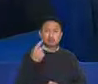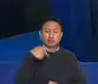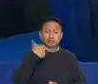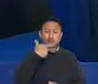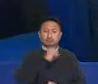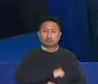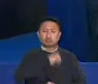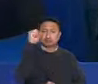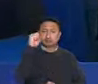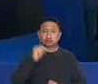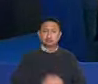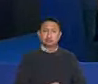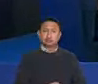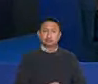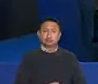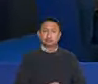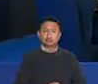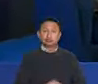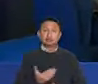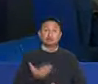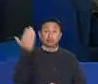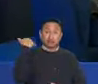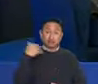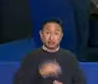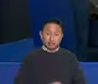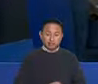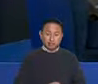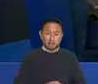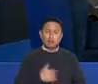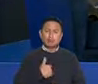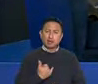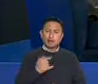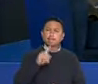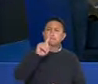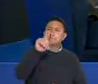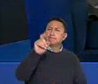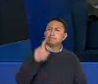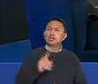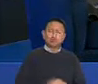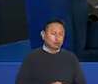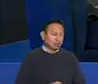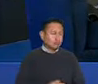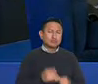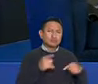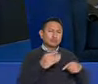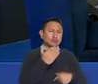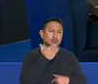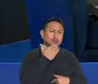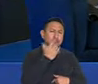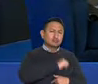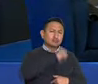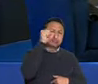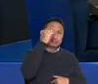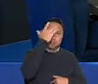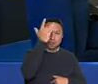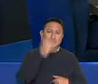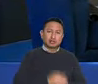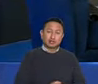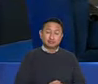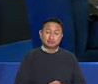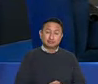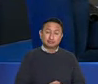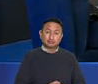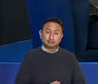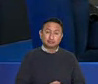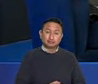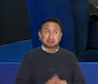ganamos en la elección anterior. Bueno, pero preguntémosle entonces, ¿cuál cree que fue el eje del triunfo de esta prefectura?